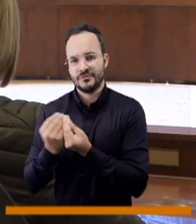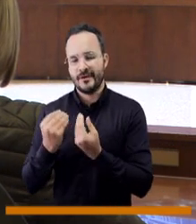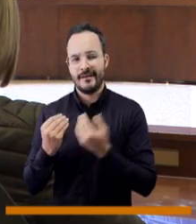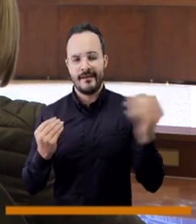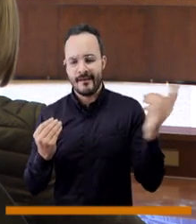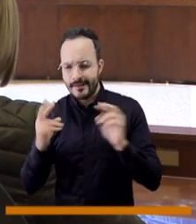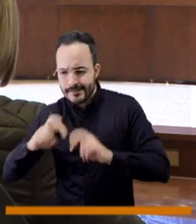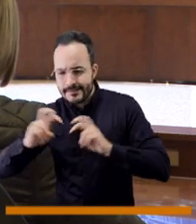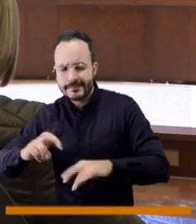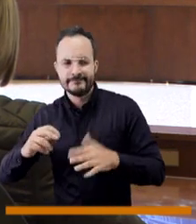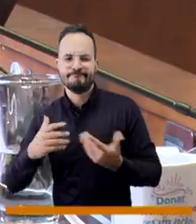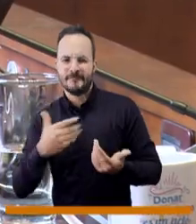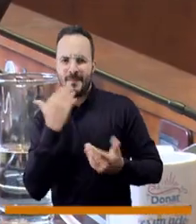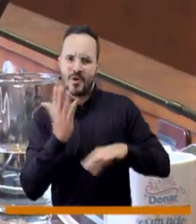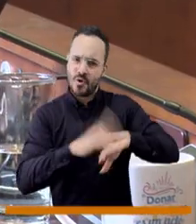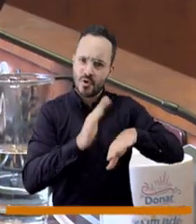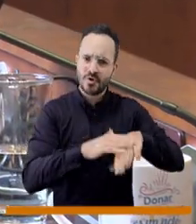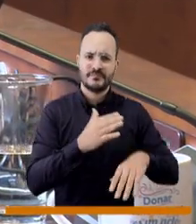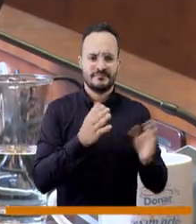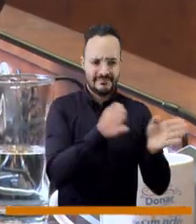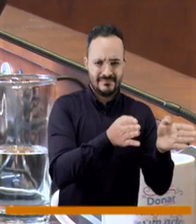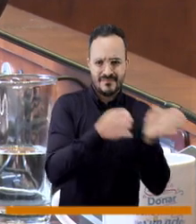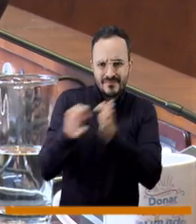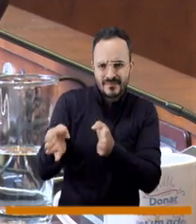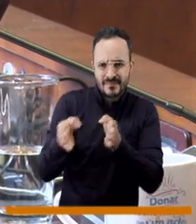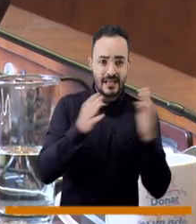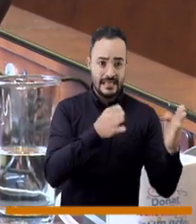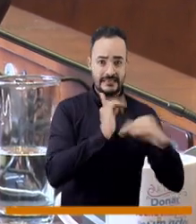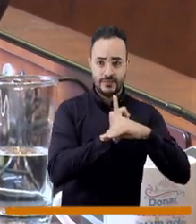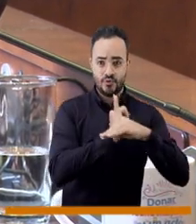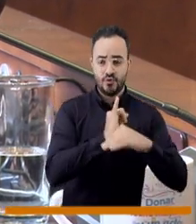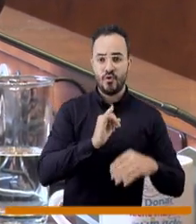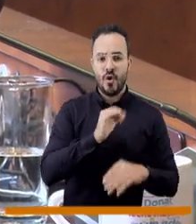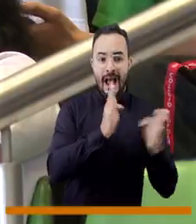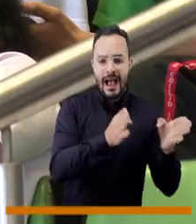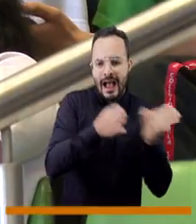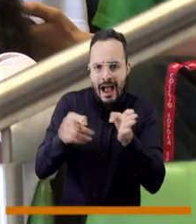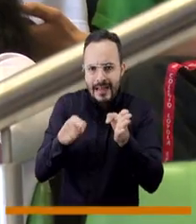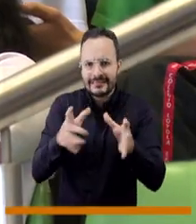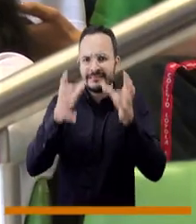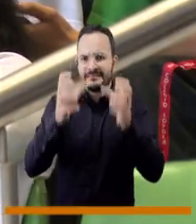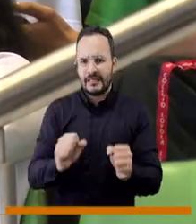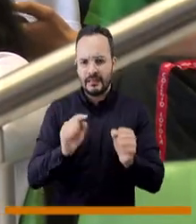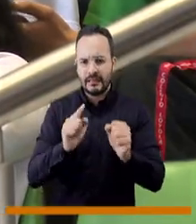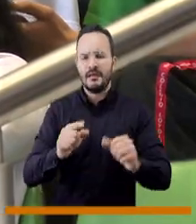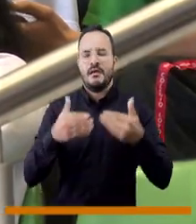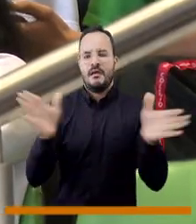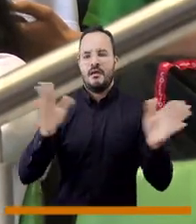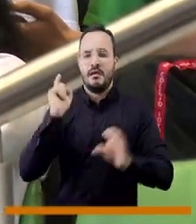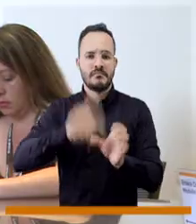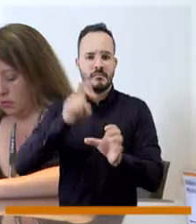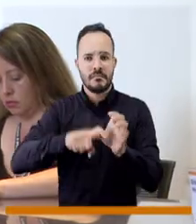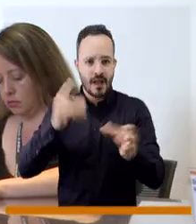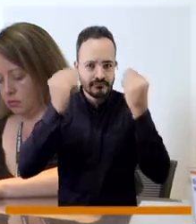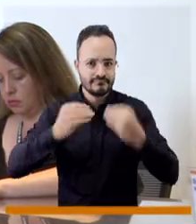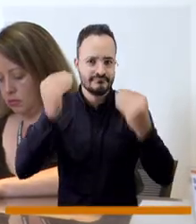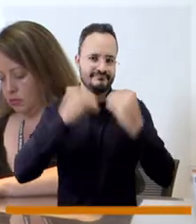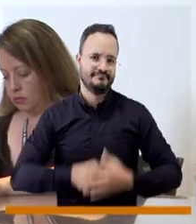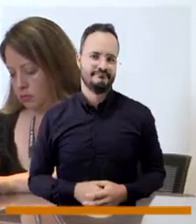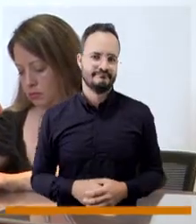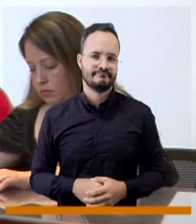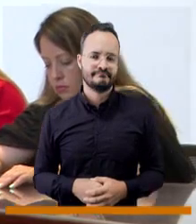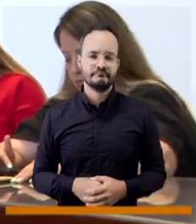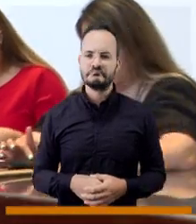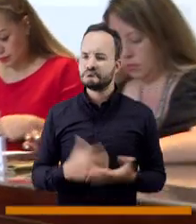a la administración municipal una sede para el Instituto Loyola, que le dé alas y posibilidades a la formación académica de sus